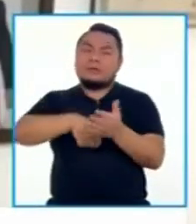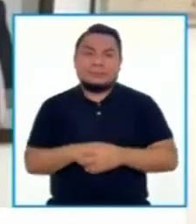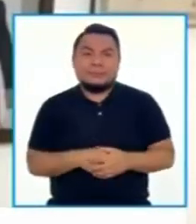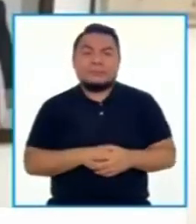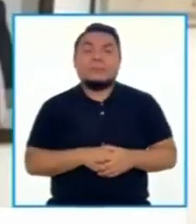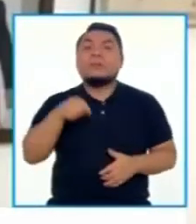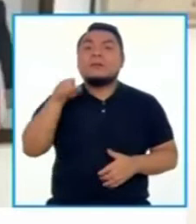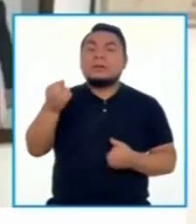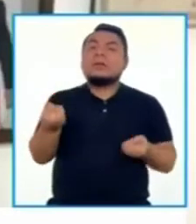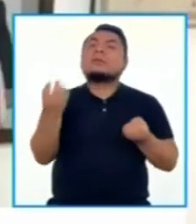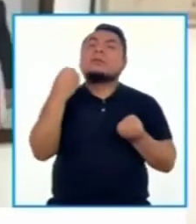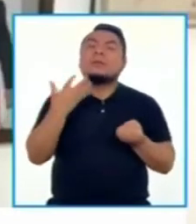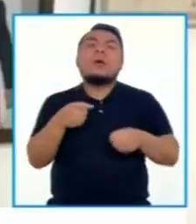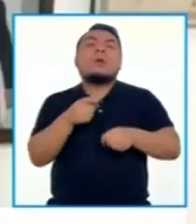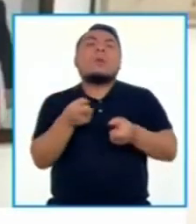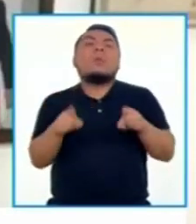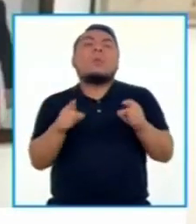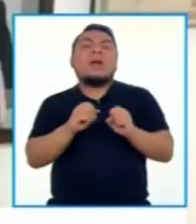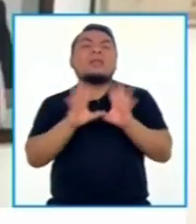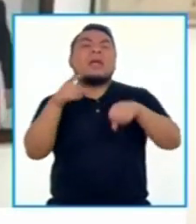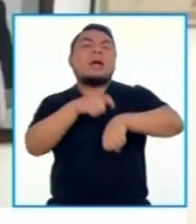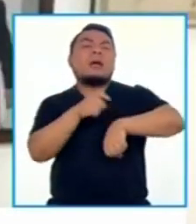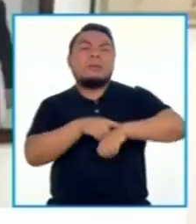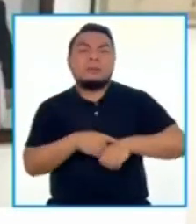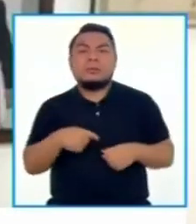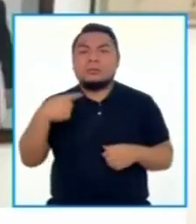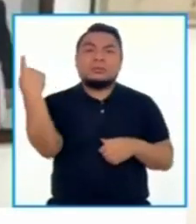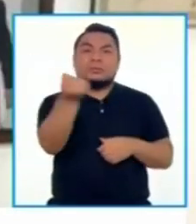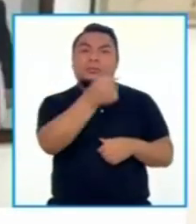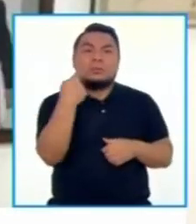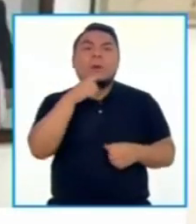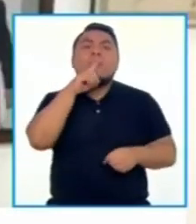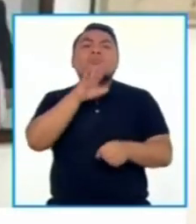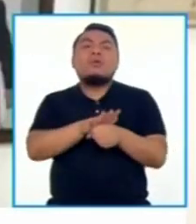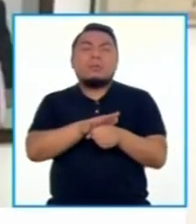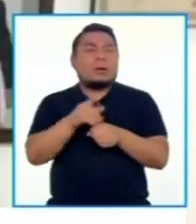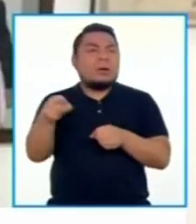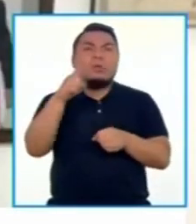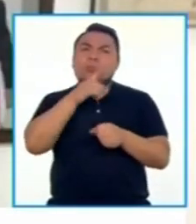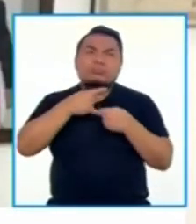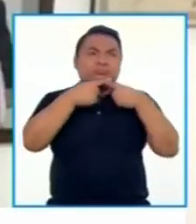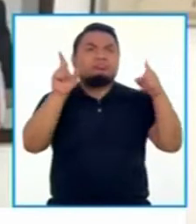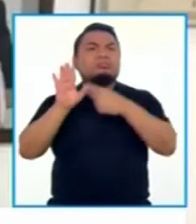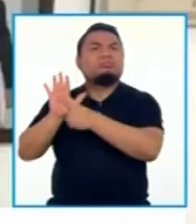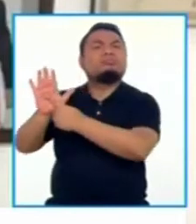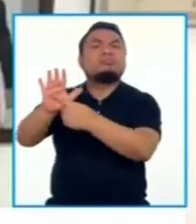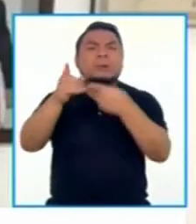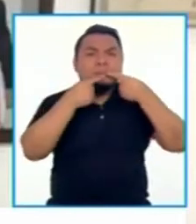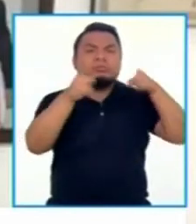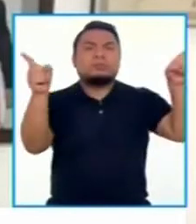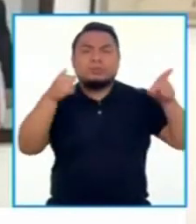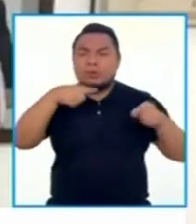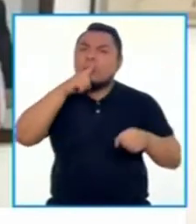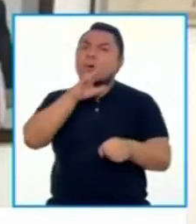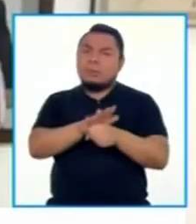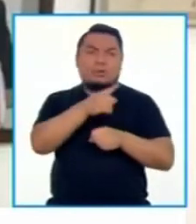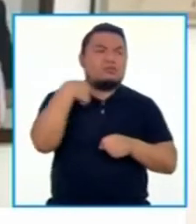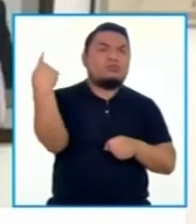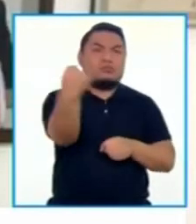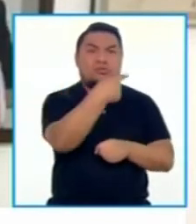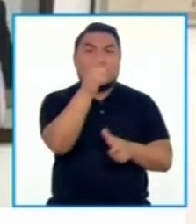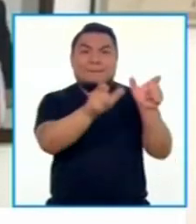día y hora para firmar un acta de compromiso público donde le aseguremos nosotros al